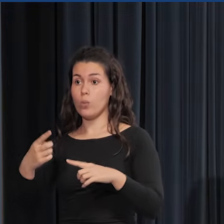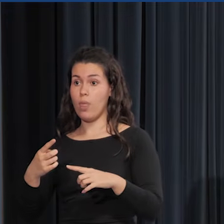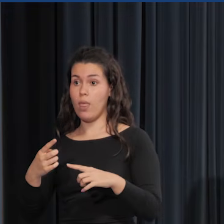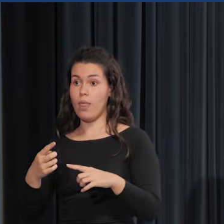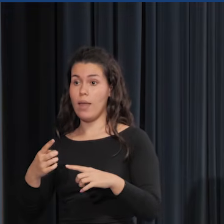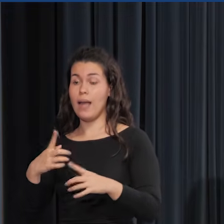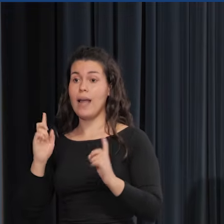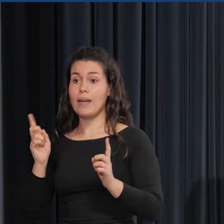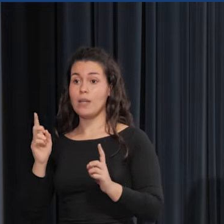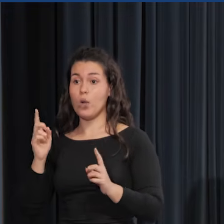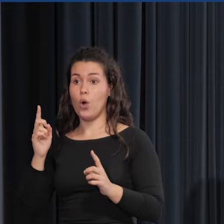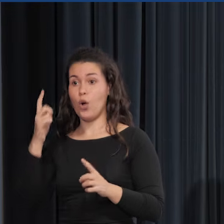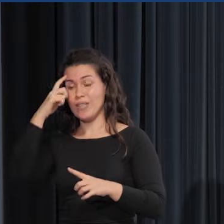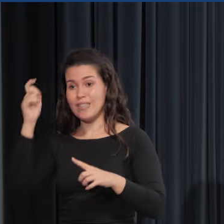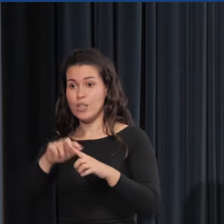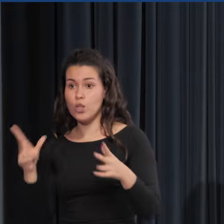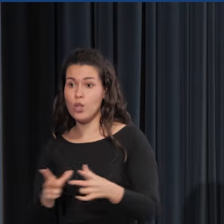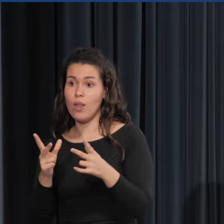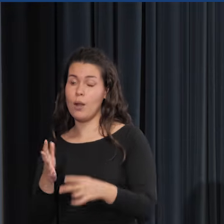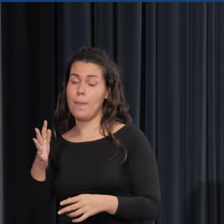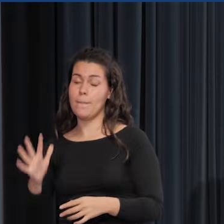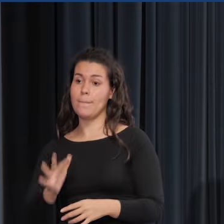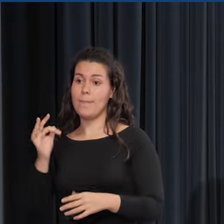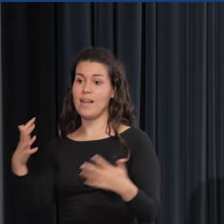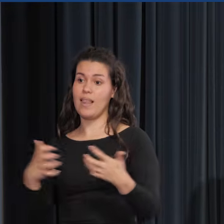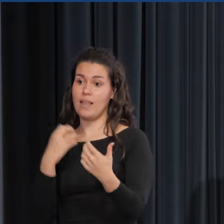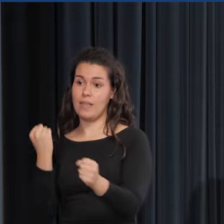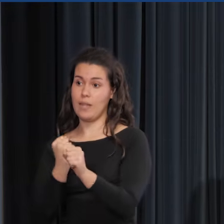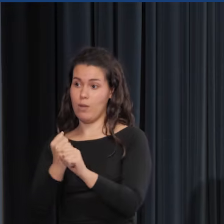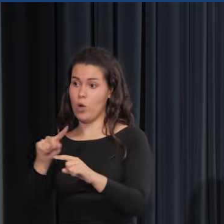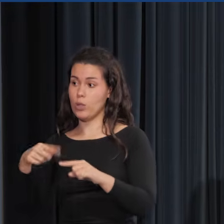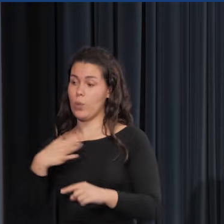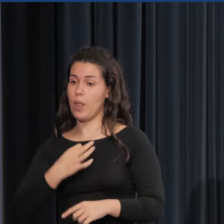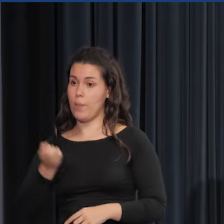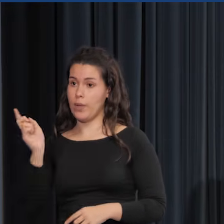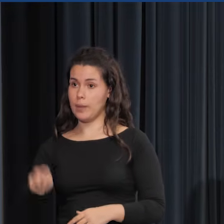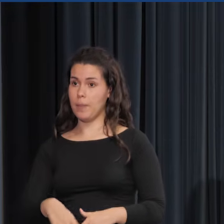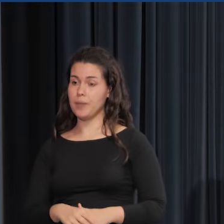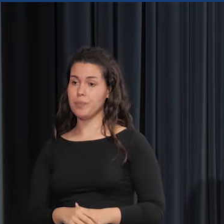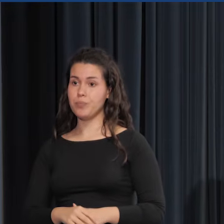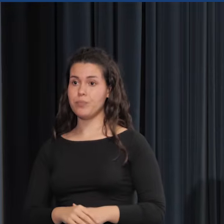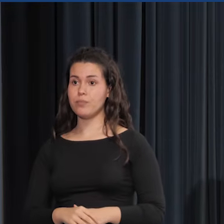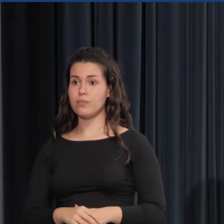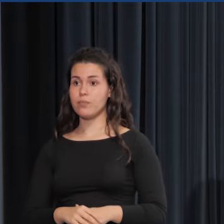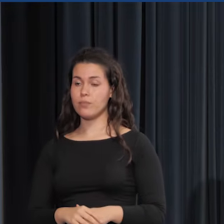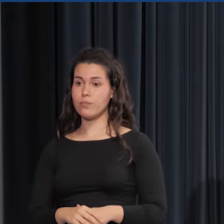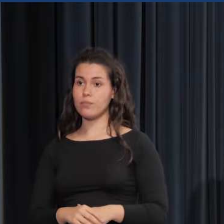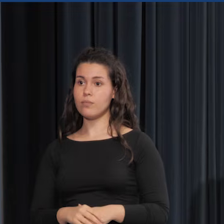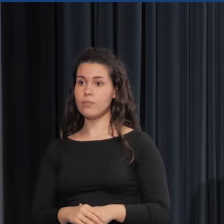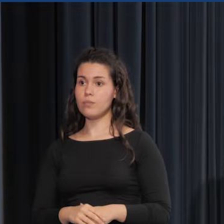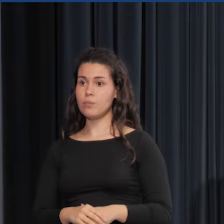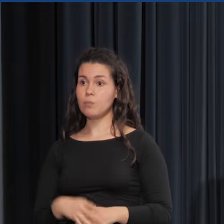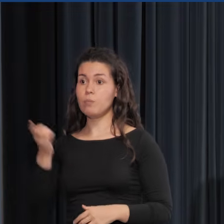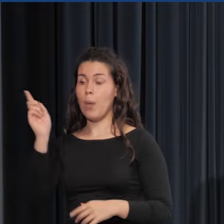probabilidades de sufrir un accidente de trabajo. Otros aspectos relacionados con las condiciones de trabajo es, por ejemplo, la falta de